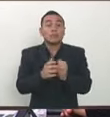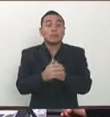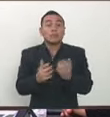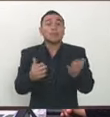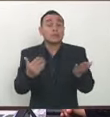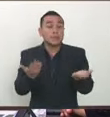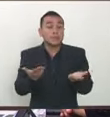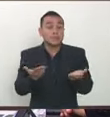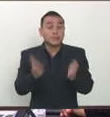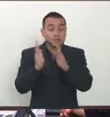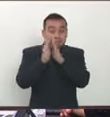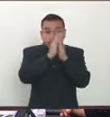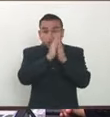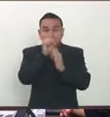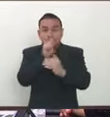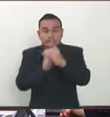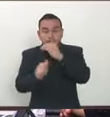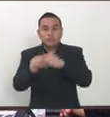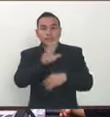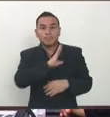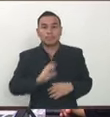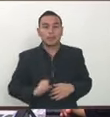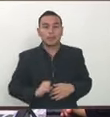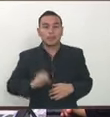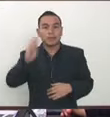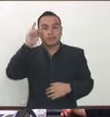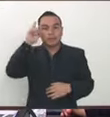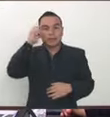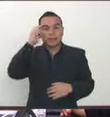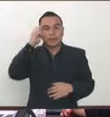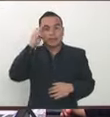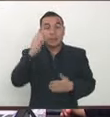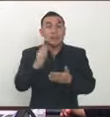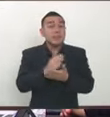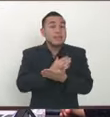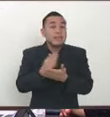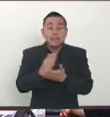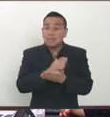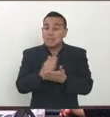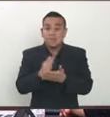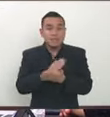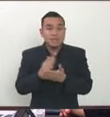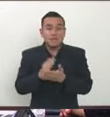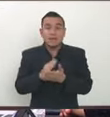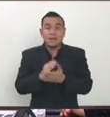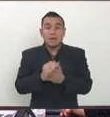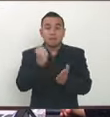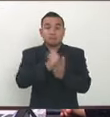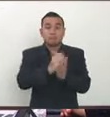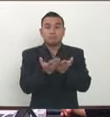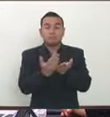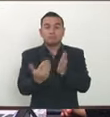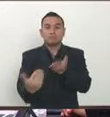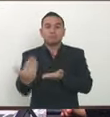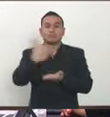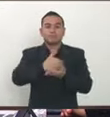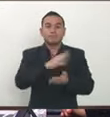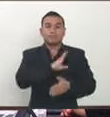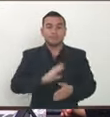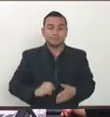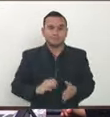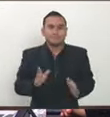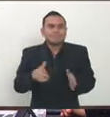y digo presumiblemente porque no fue que lo atrapamos en la frontera, sino que no tiene ingreso a El Salvador y aquí está físicamente.